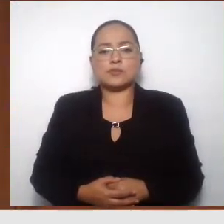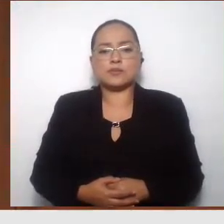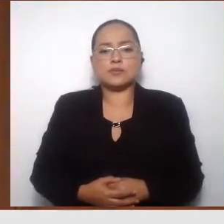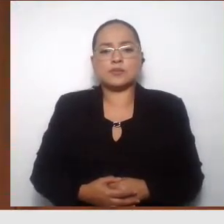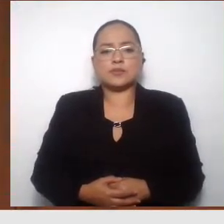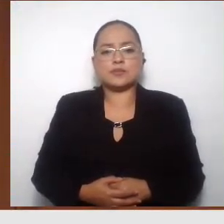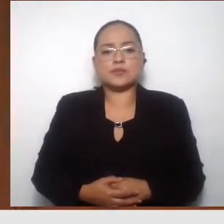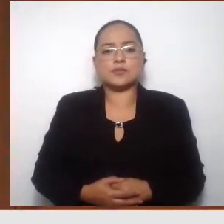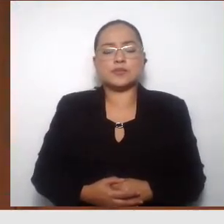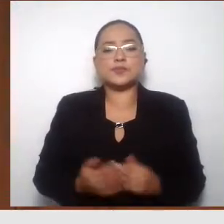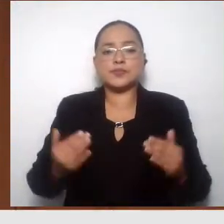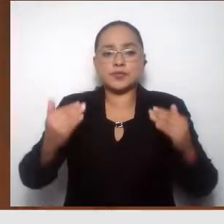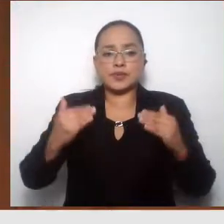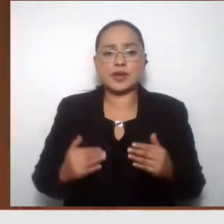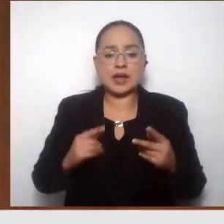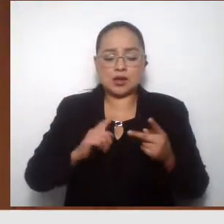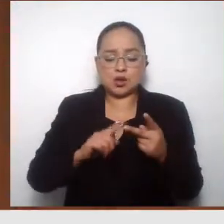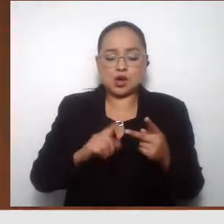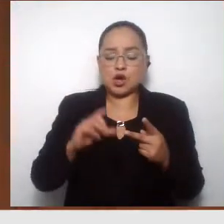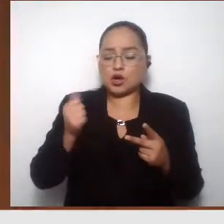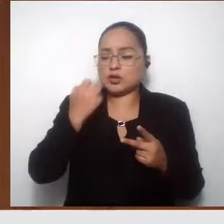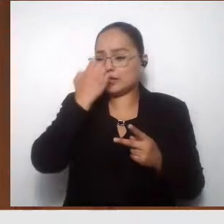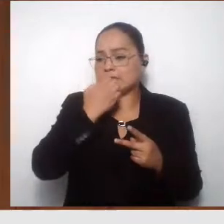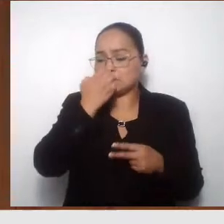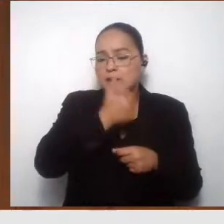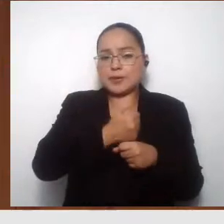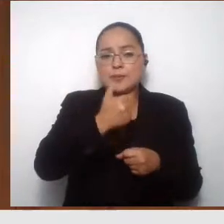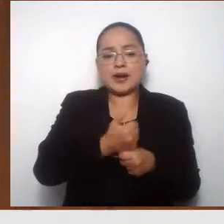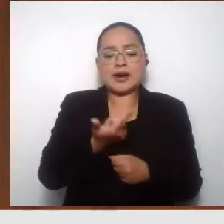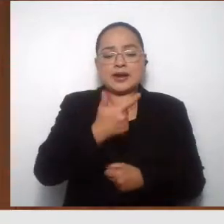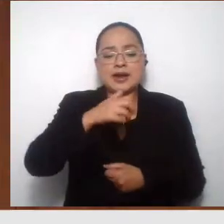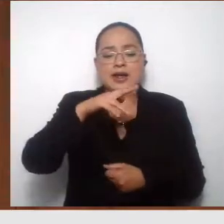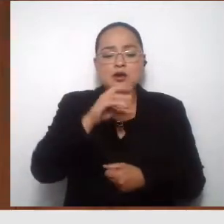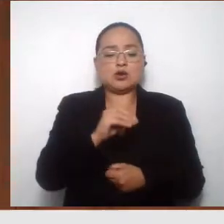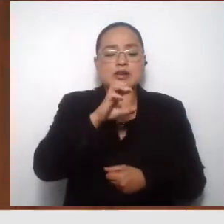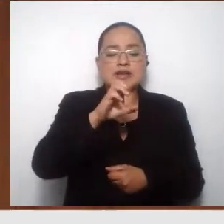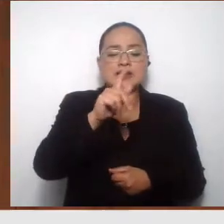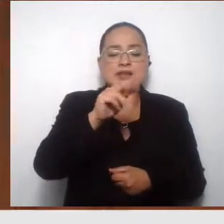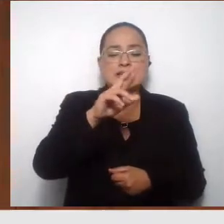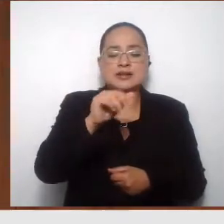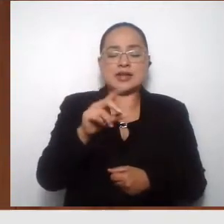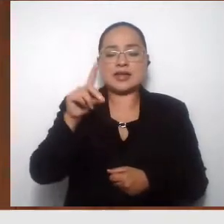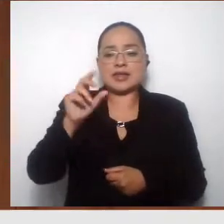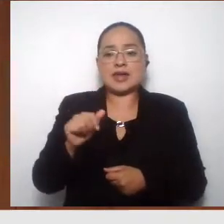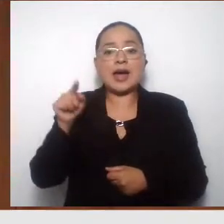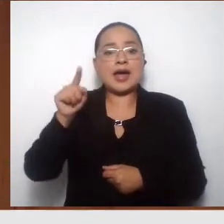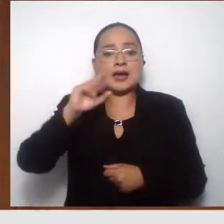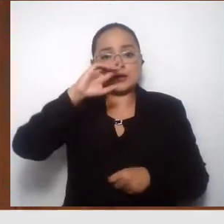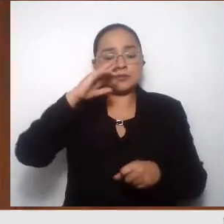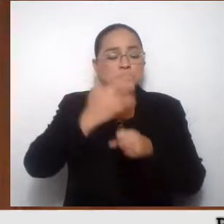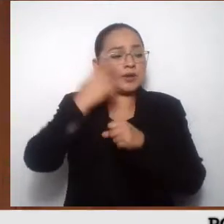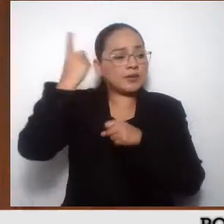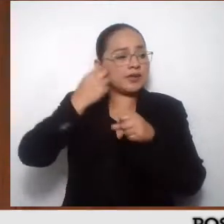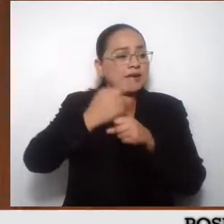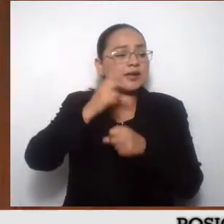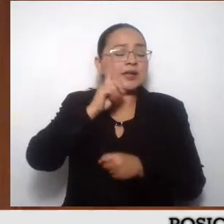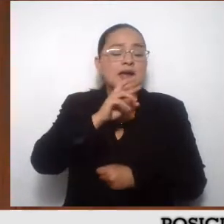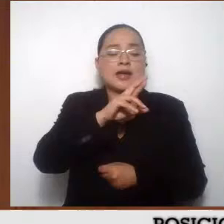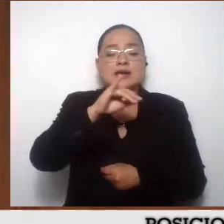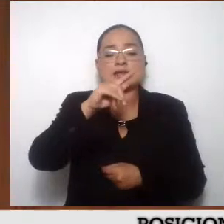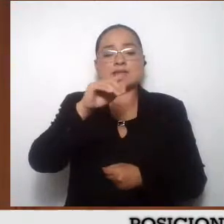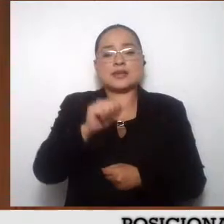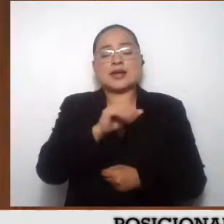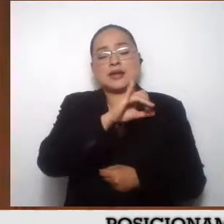La siguiente escuela es la primaria Genaro Estrada, a cargo de la directora Rita Isabel Ben